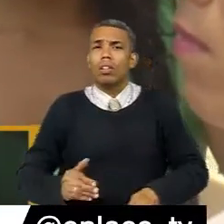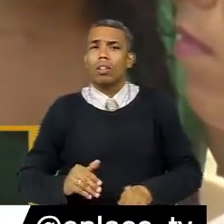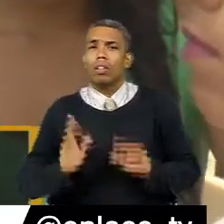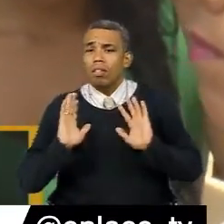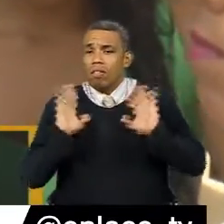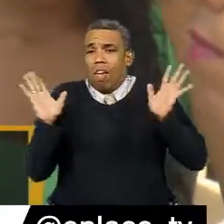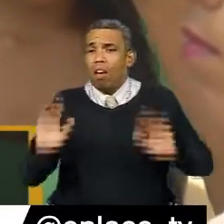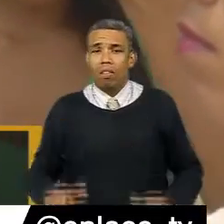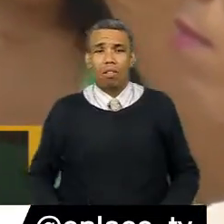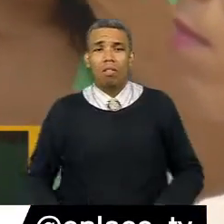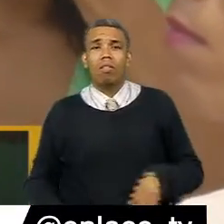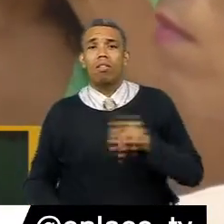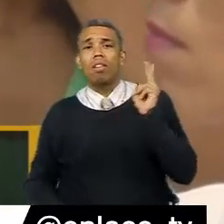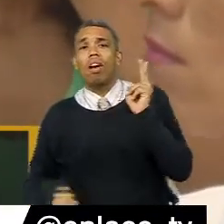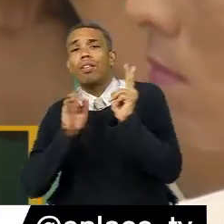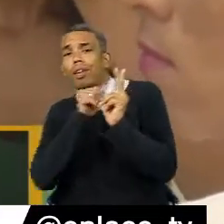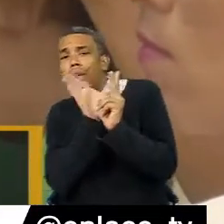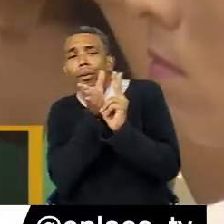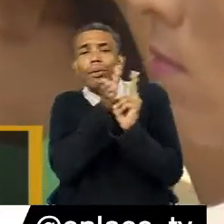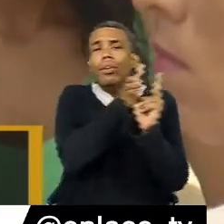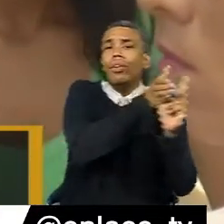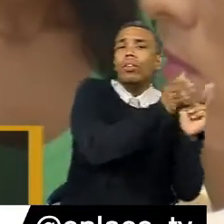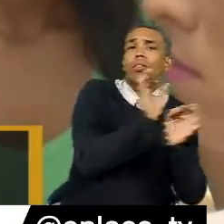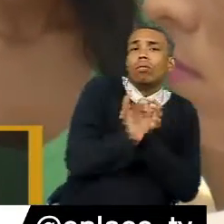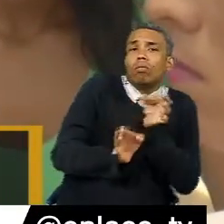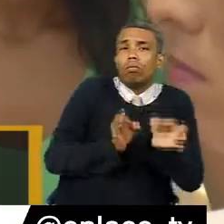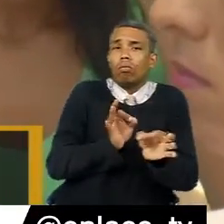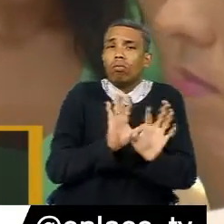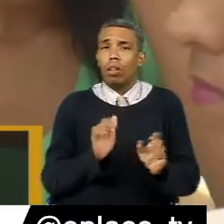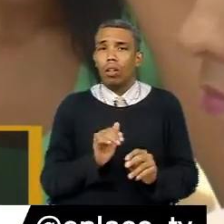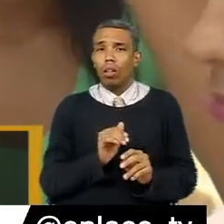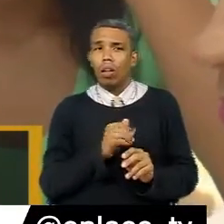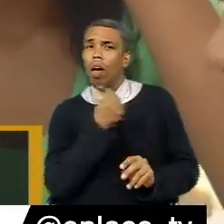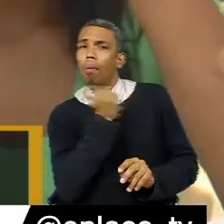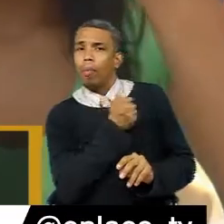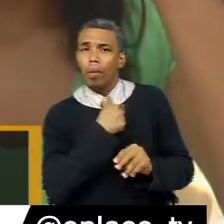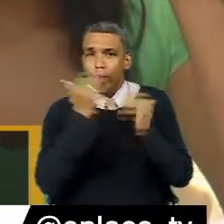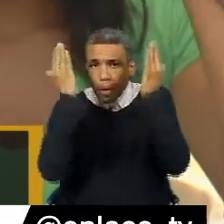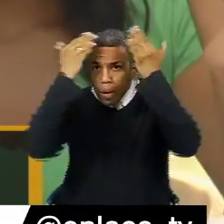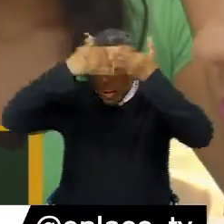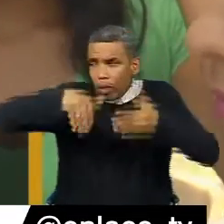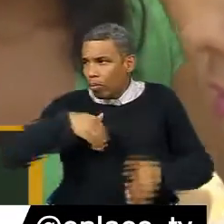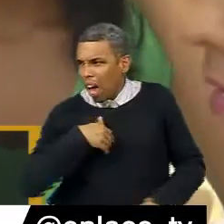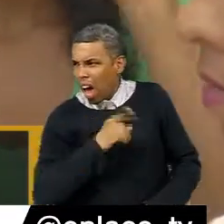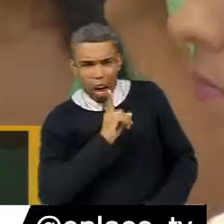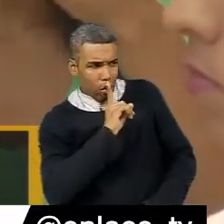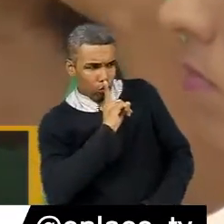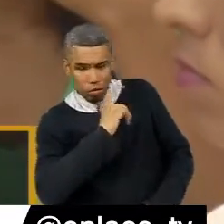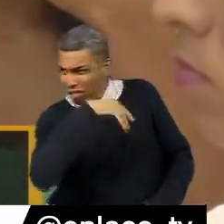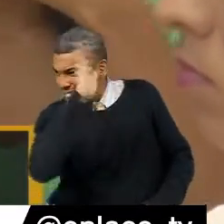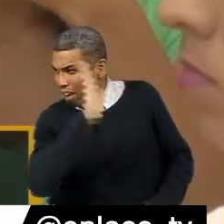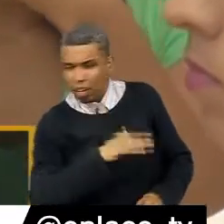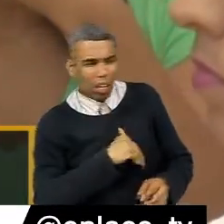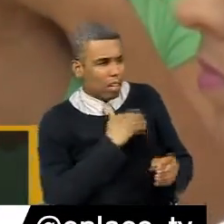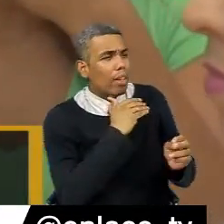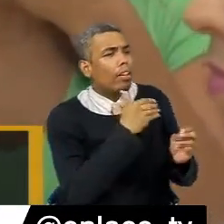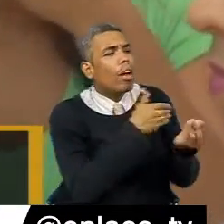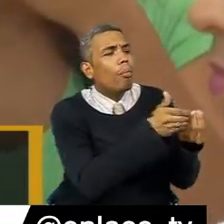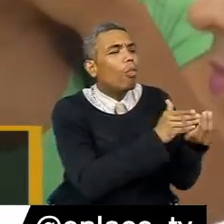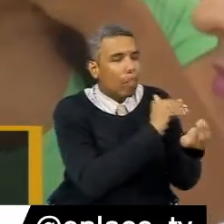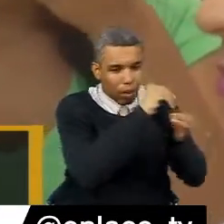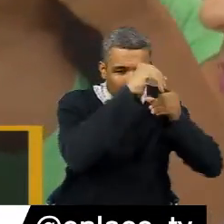tienen guardados. Son como son de la ley, se tapan todo, no sabemos nada de ellos. Hemos estado investigando y no nos